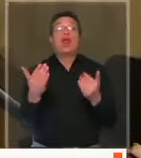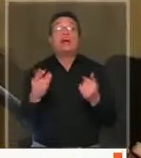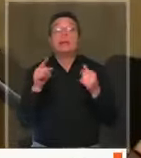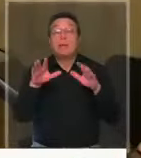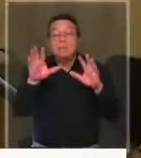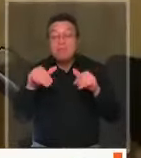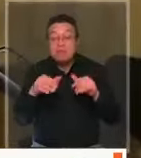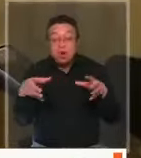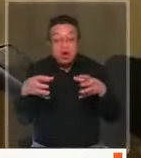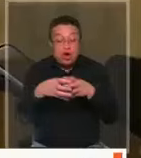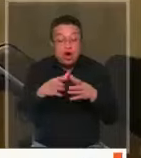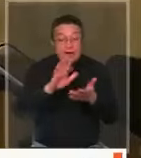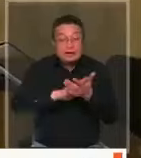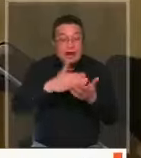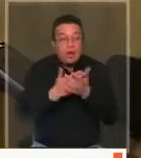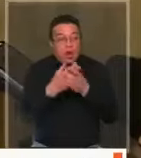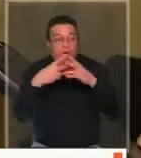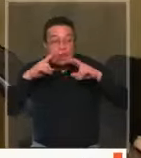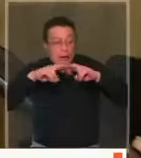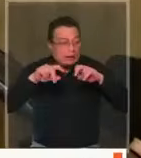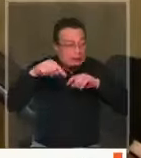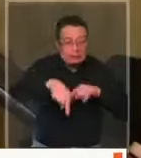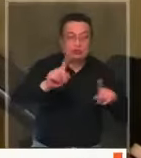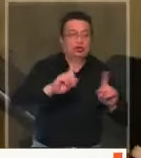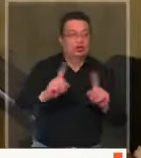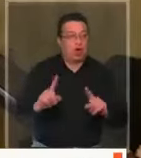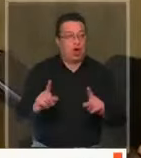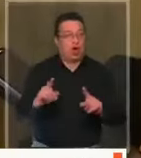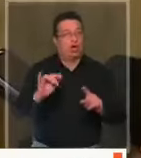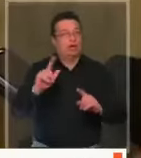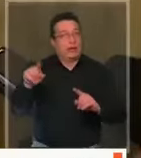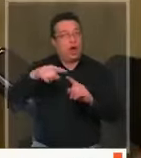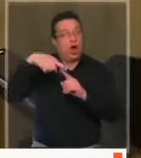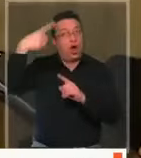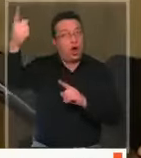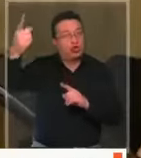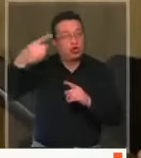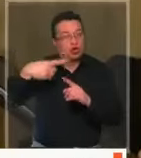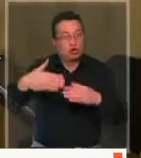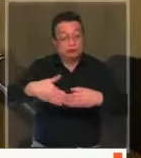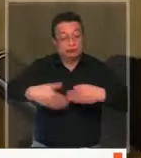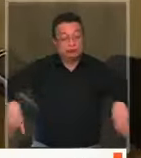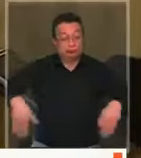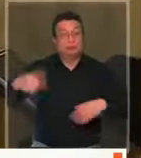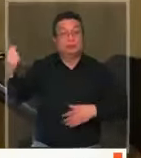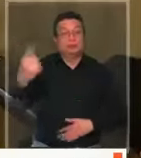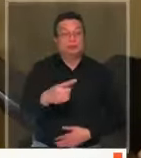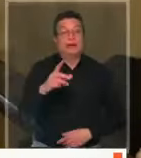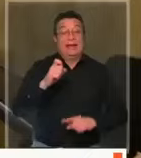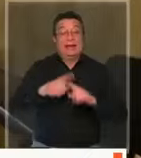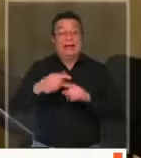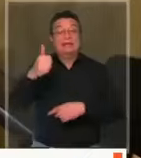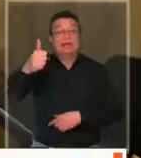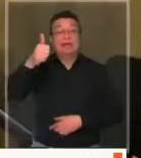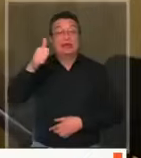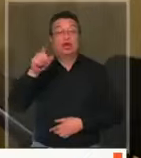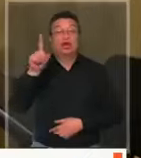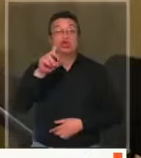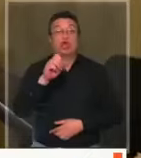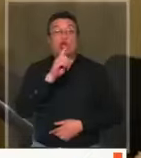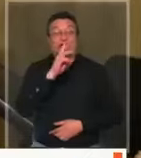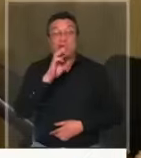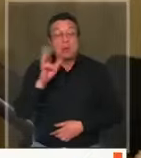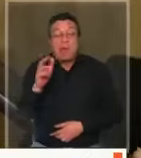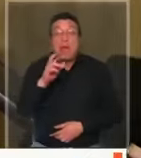el mismo sector salud quienes dicen no, esto se hizo o no se hizo. O como un exdirector de ayer del Sotero del Río que dijo al principio, mire, esto es un error